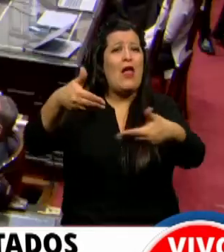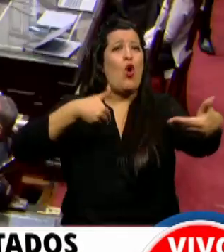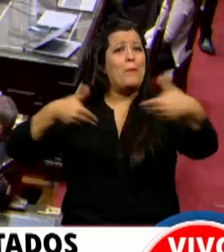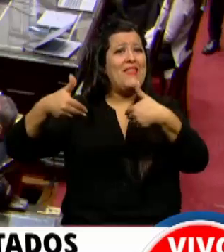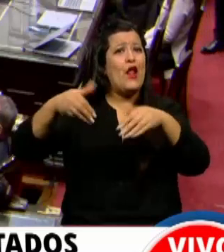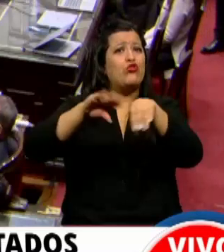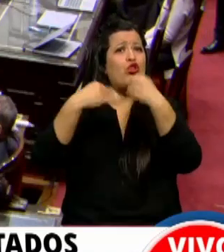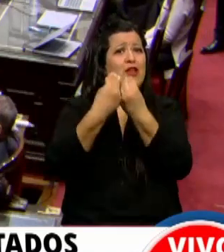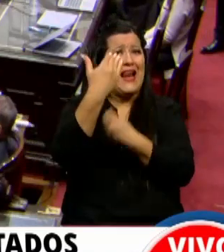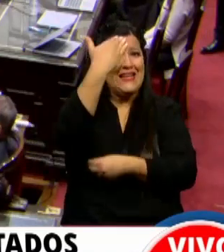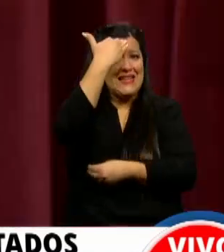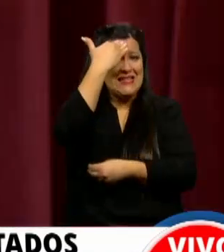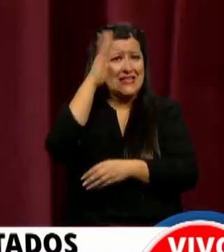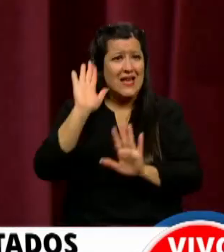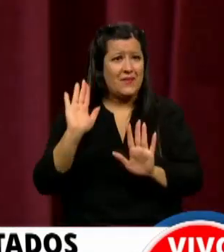diputadas.